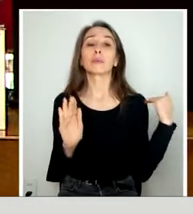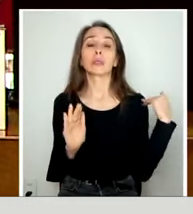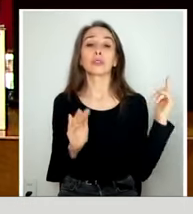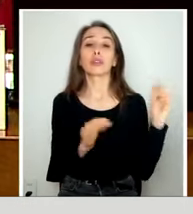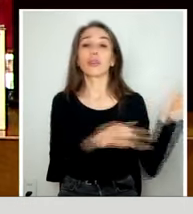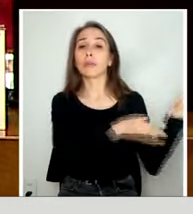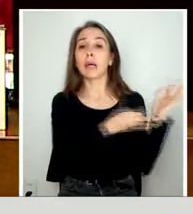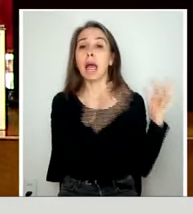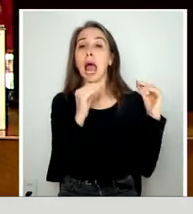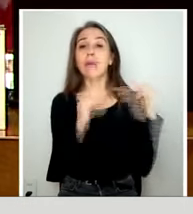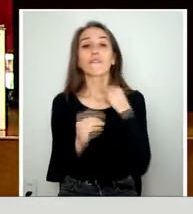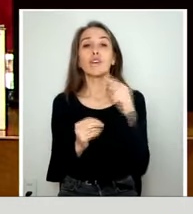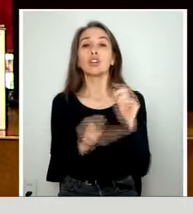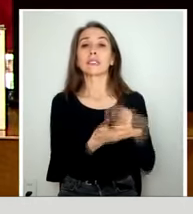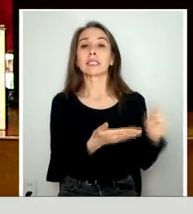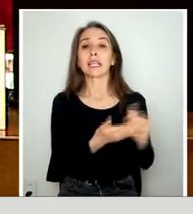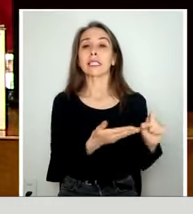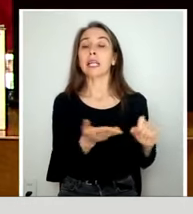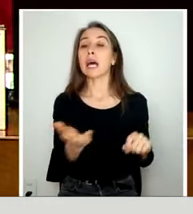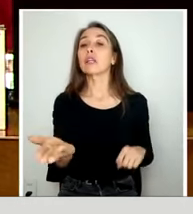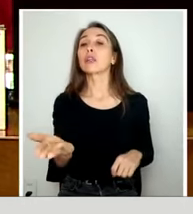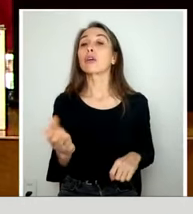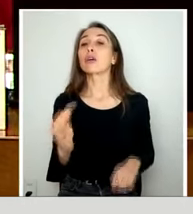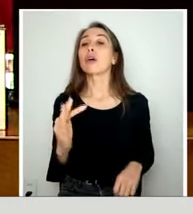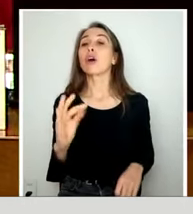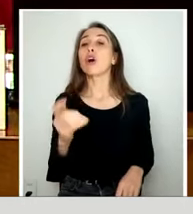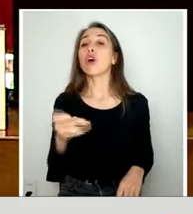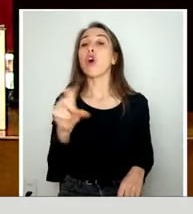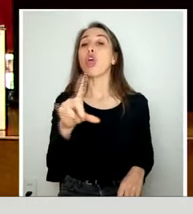Don Félix González punto reglamento